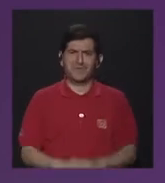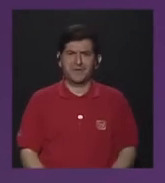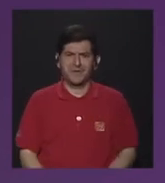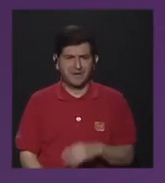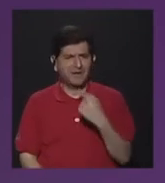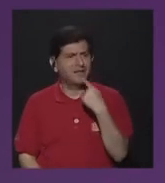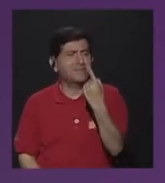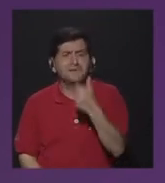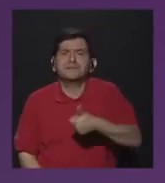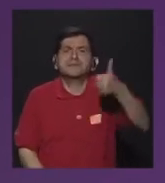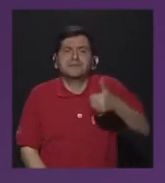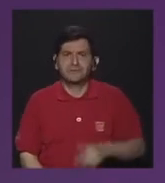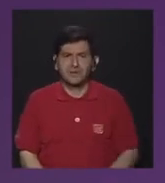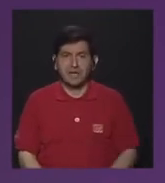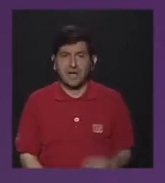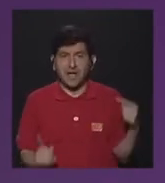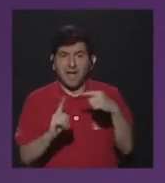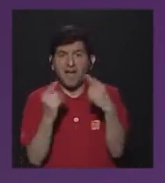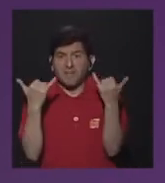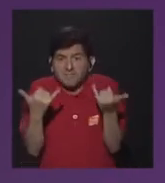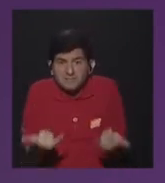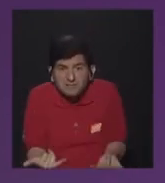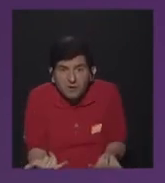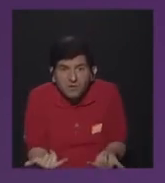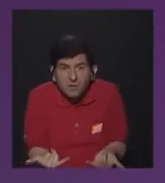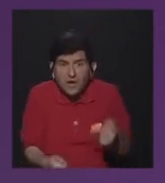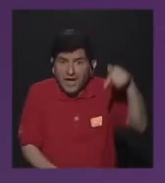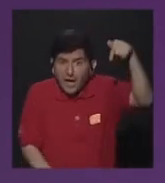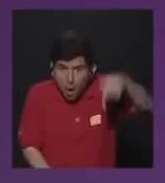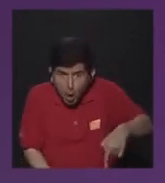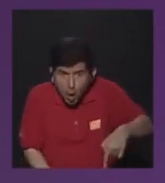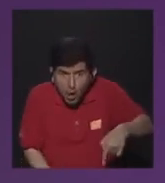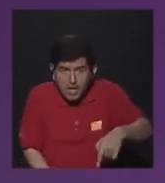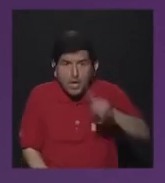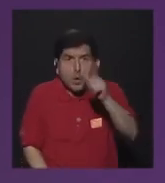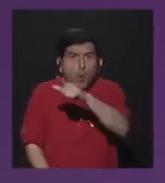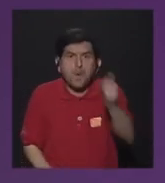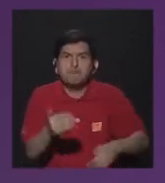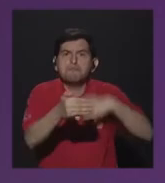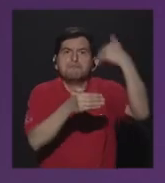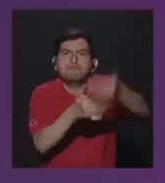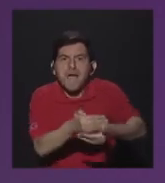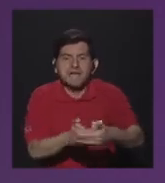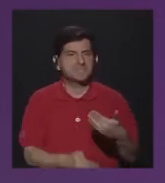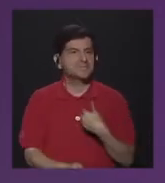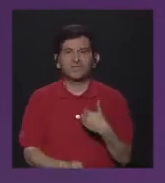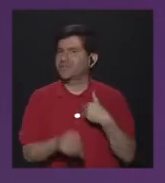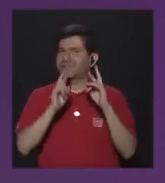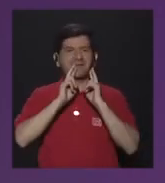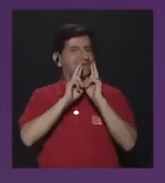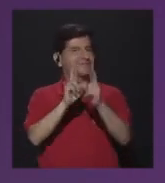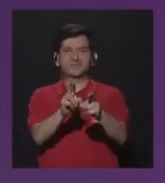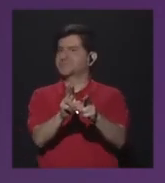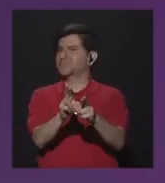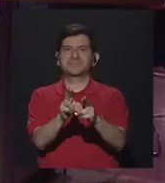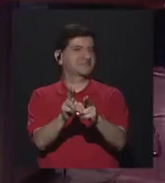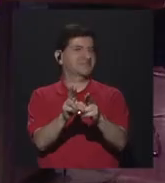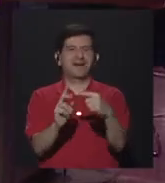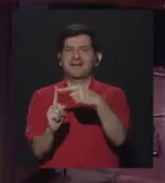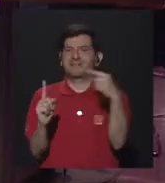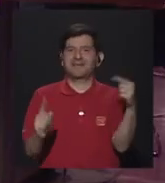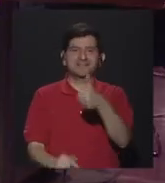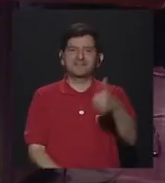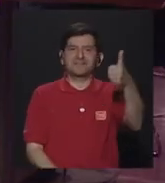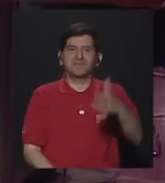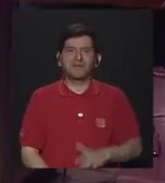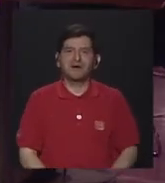rectoría y al día al día de hoy es decir un mes después no teníamos respuesta por parte de la